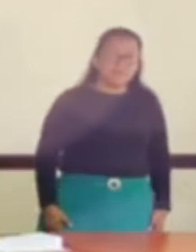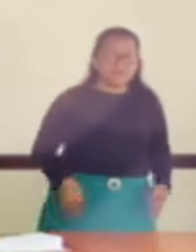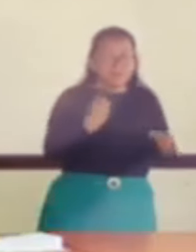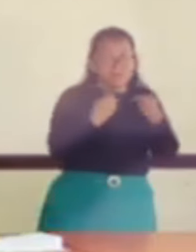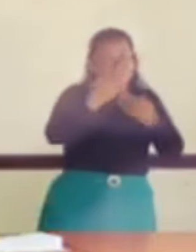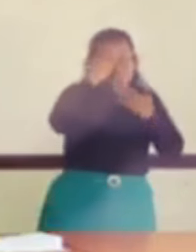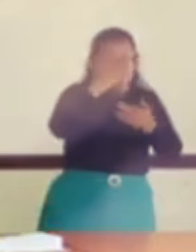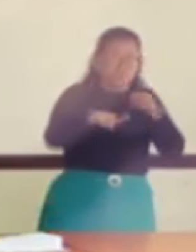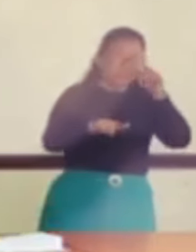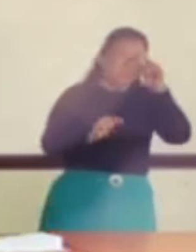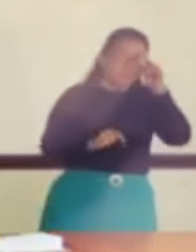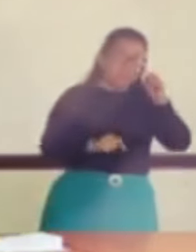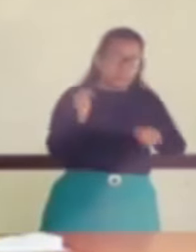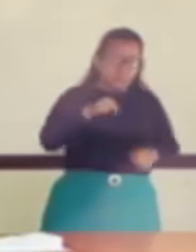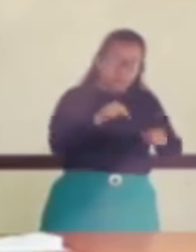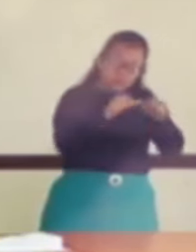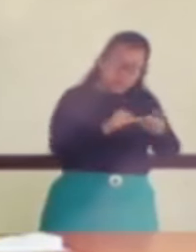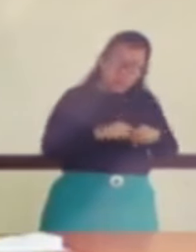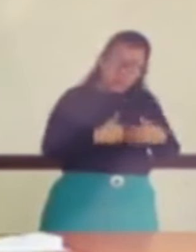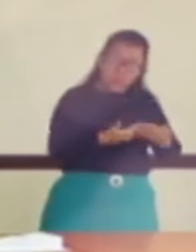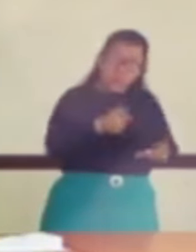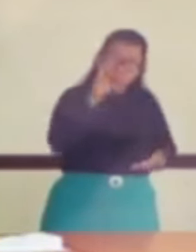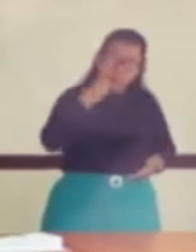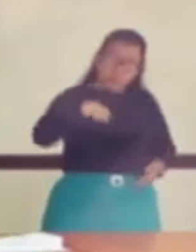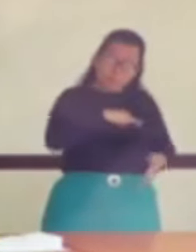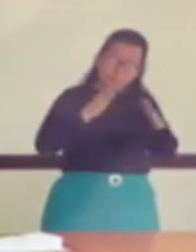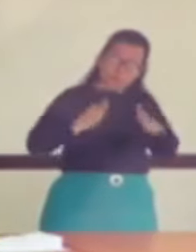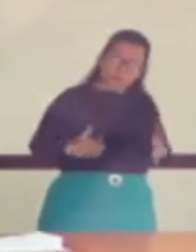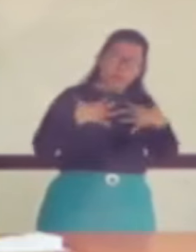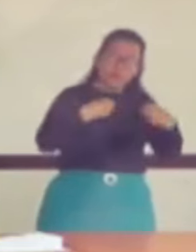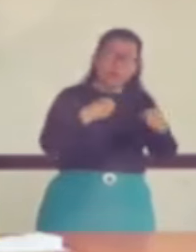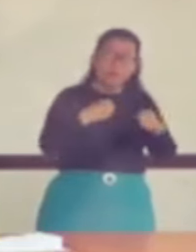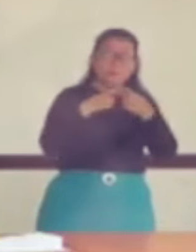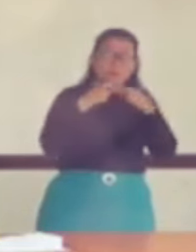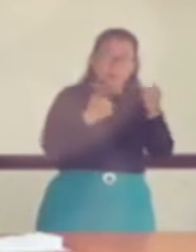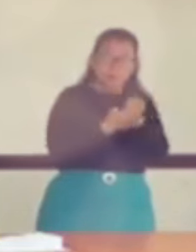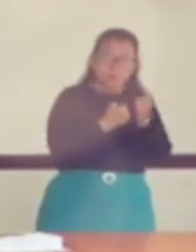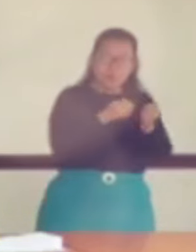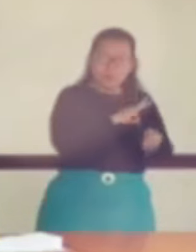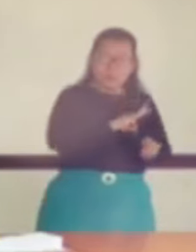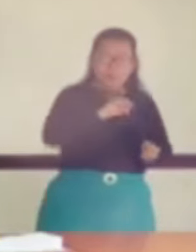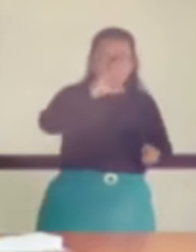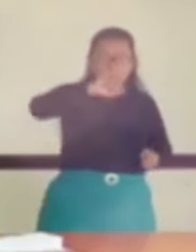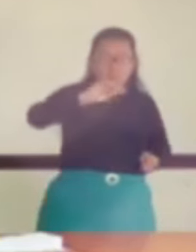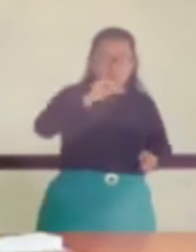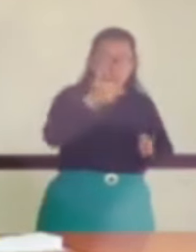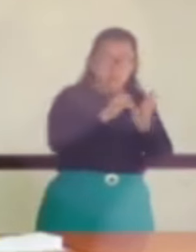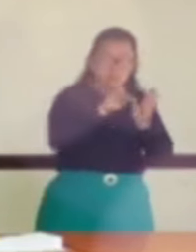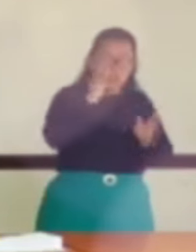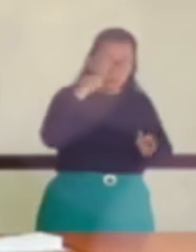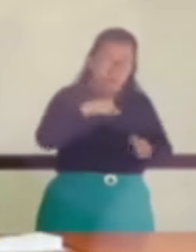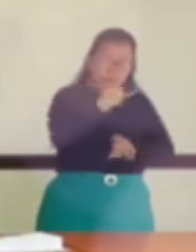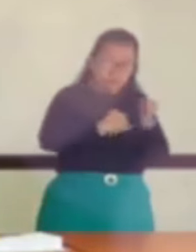Muchas gracias, licenciado. A continuación, el señor ministro de Salud Pública y Asistencia Social, doctor Joaquín Barnoya, finalizará